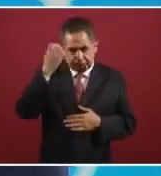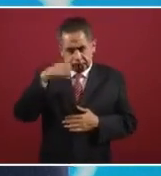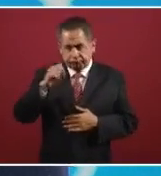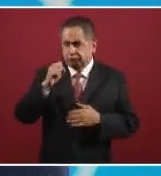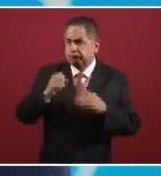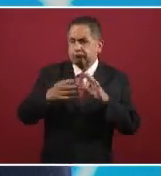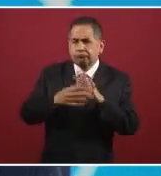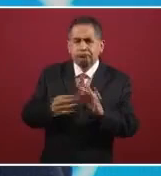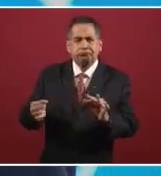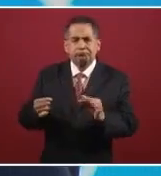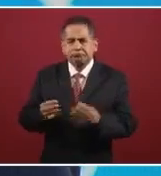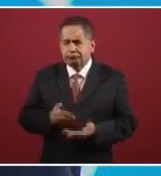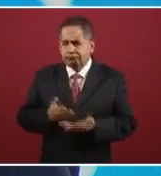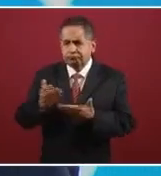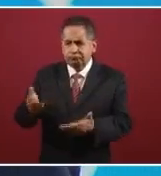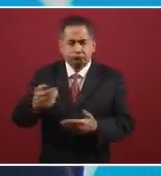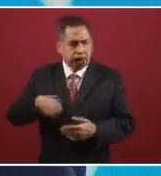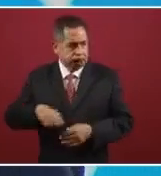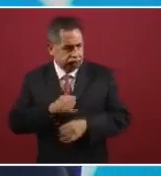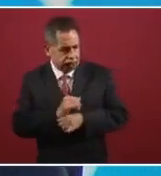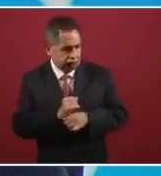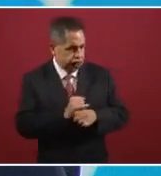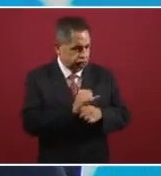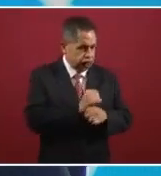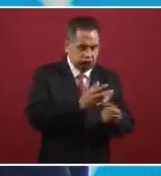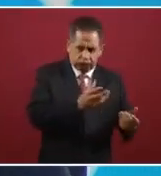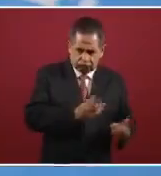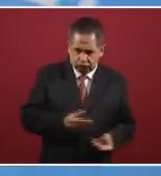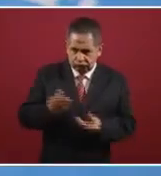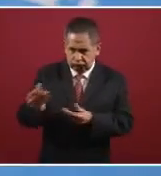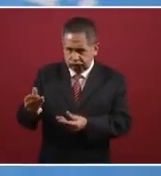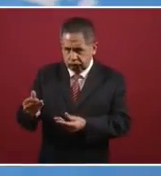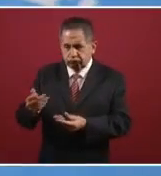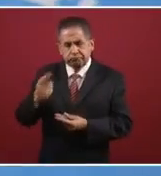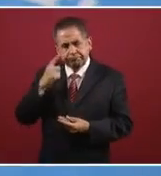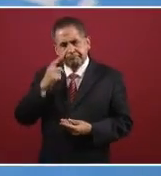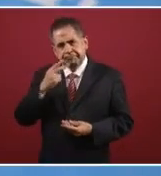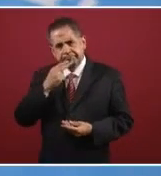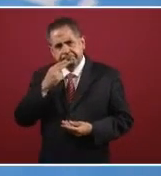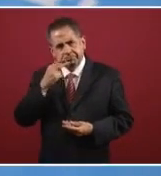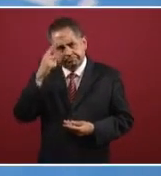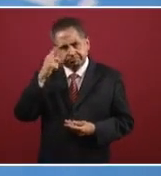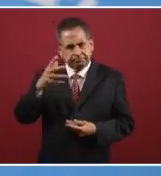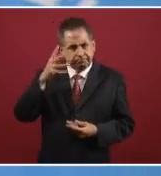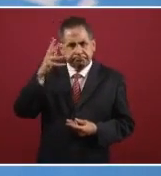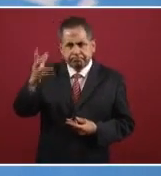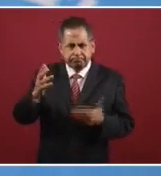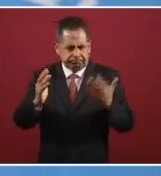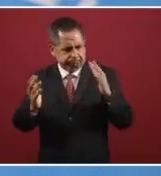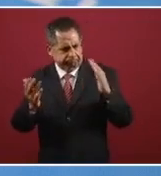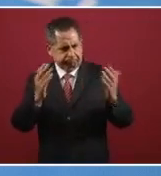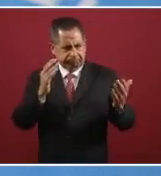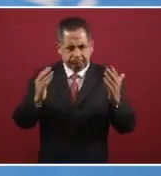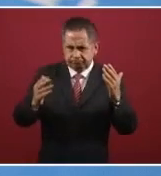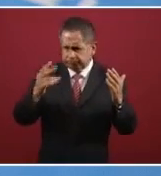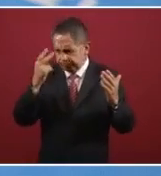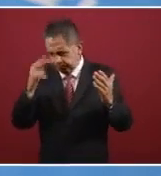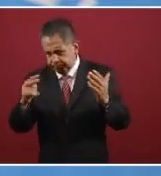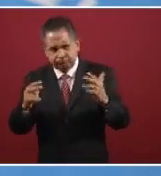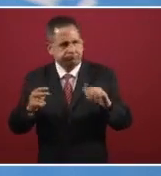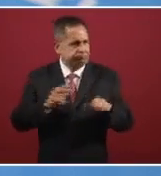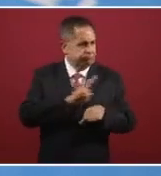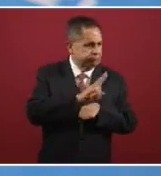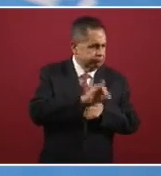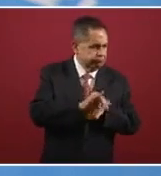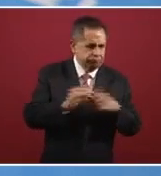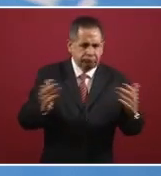cooperación, las investigaciones que hemos ido haciendo, porque pueden ser parte de una investigación comparada con los demás países que